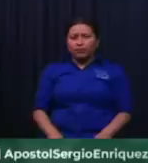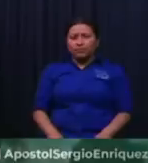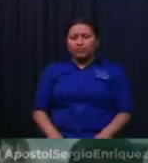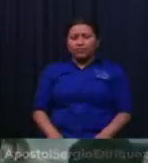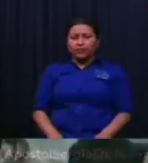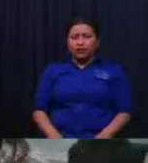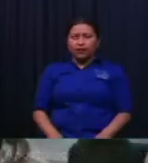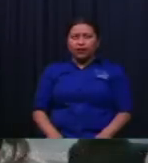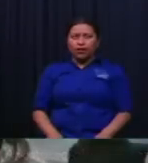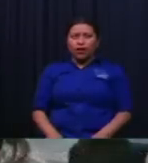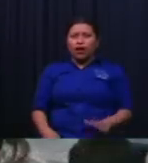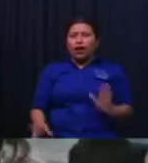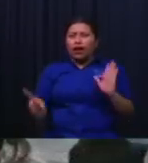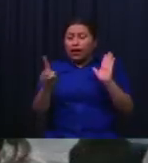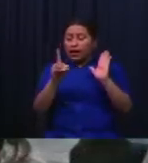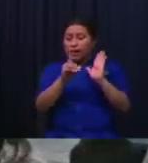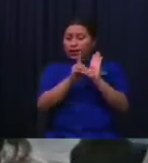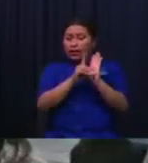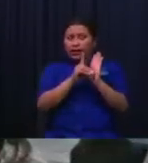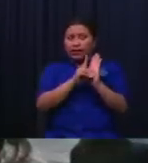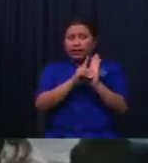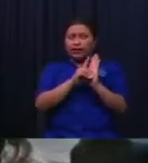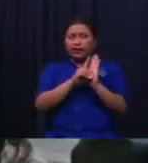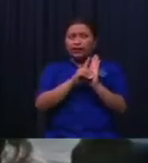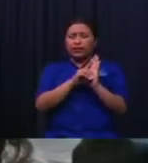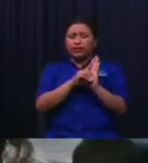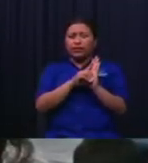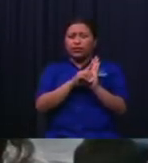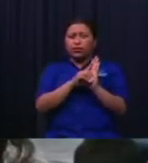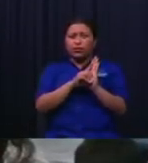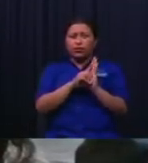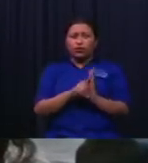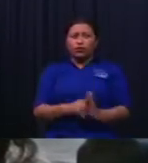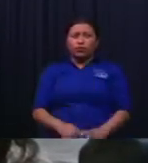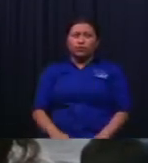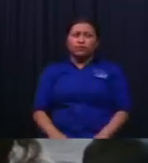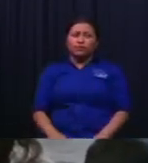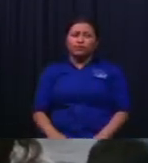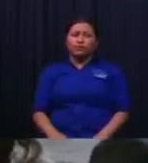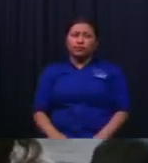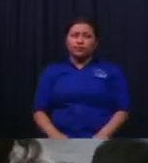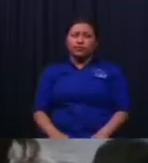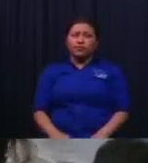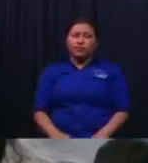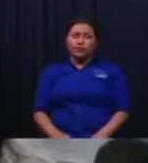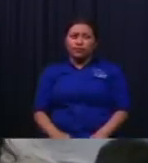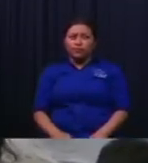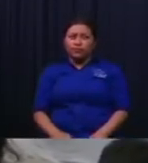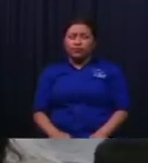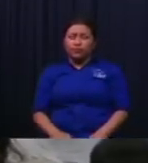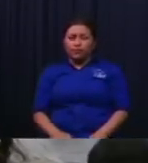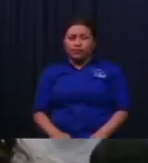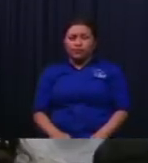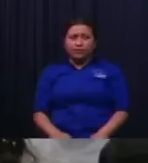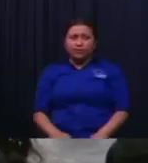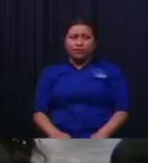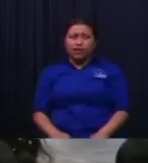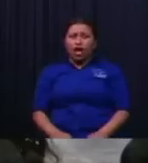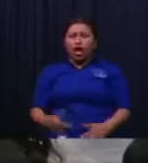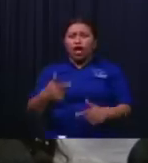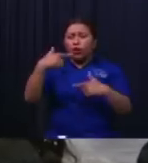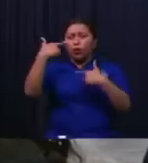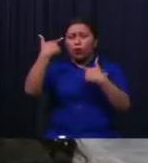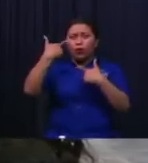hay decretos también, ¿verdad, hermanos? Había un como un cerco, le podríamos decir, un